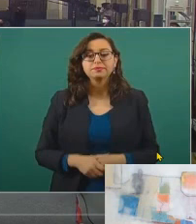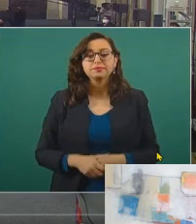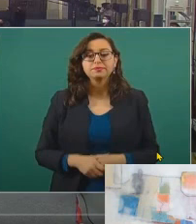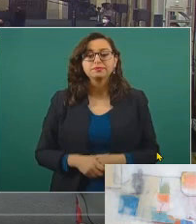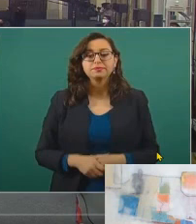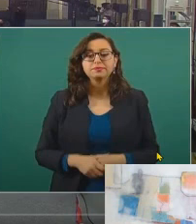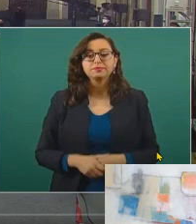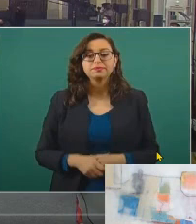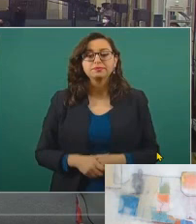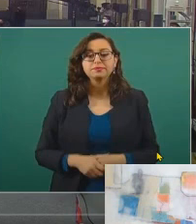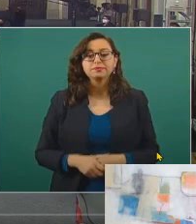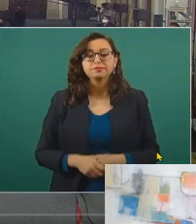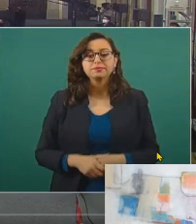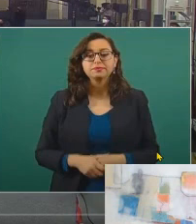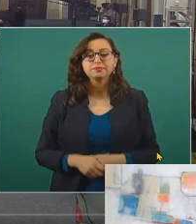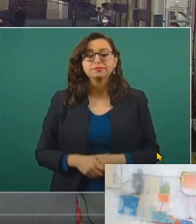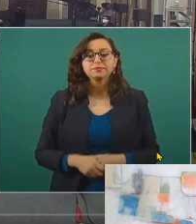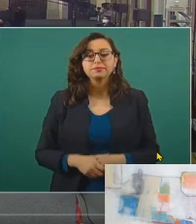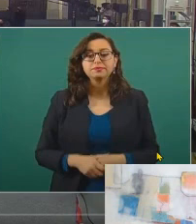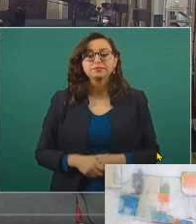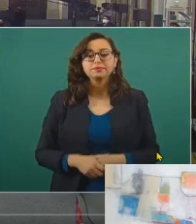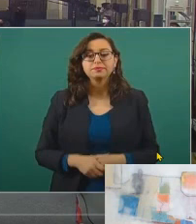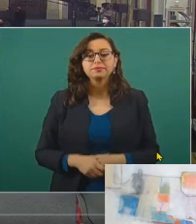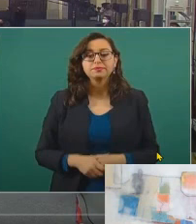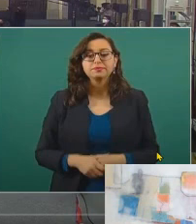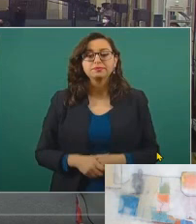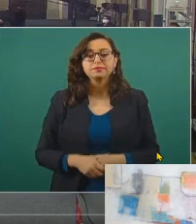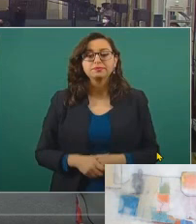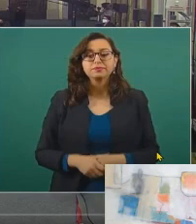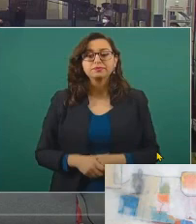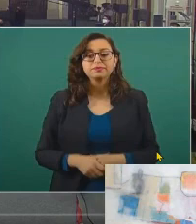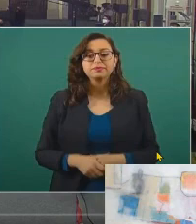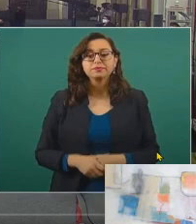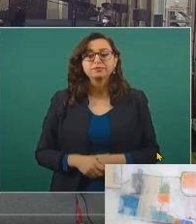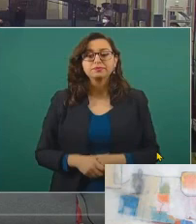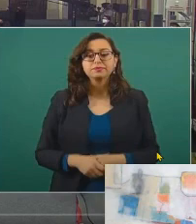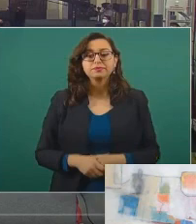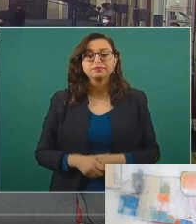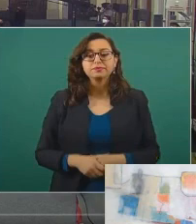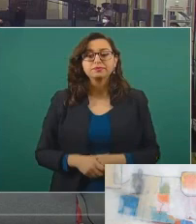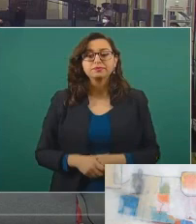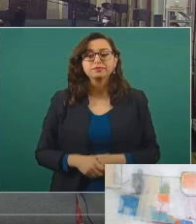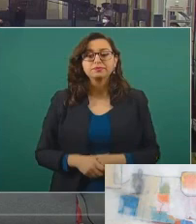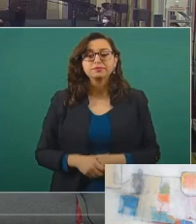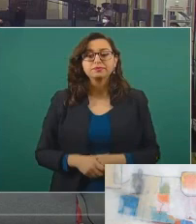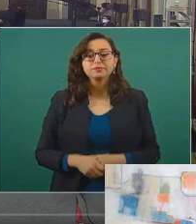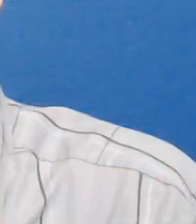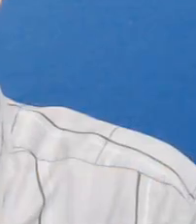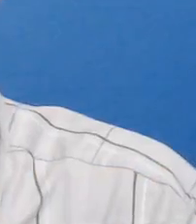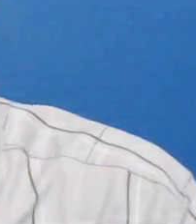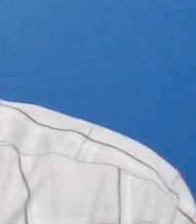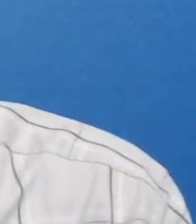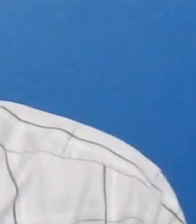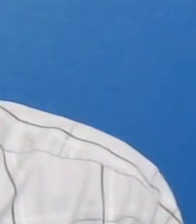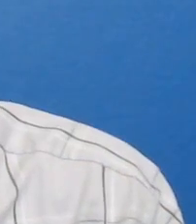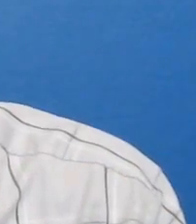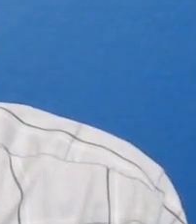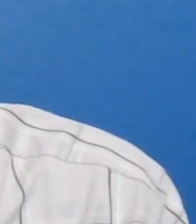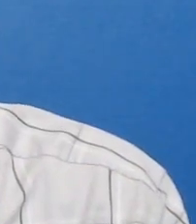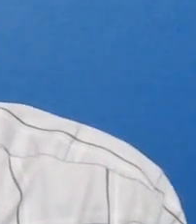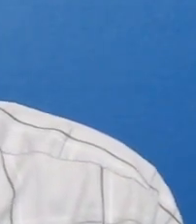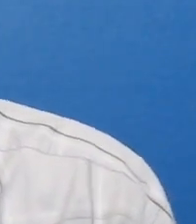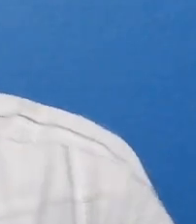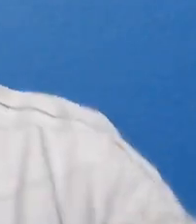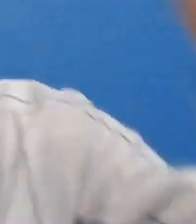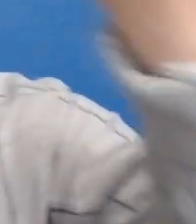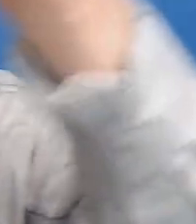clavija el yacht a la que yo pues y amigos esa es la intención de lópez obrador